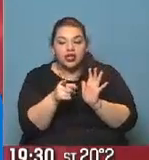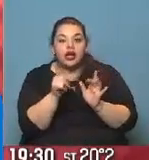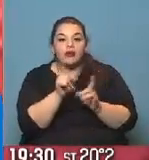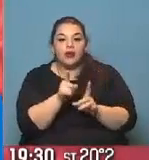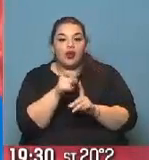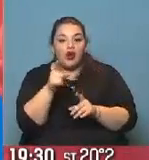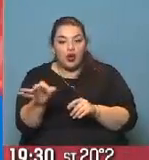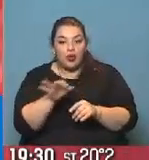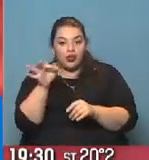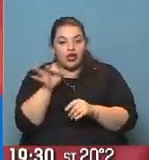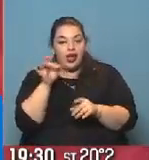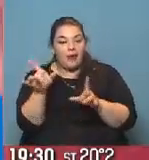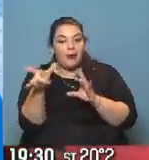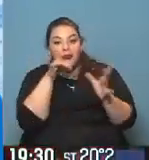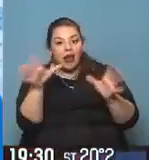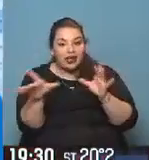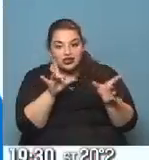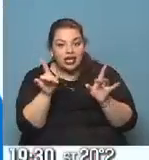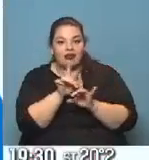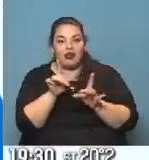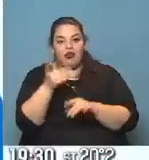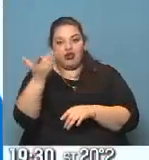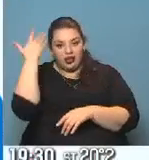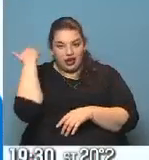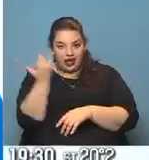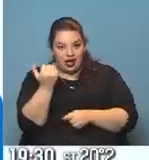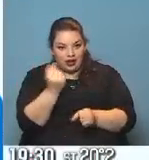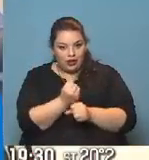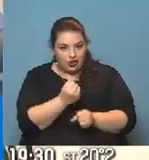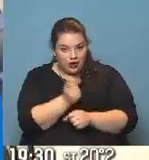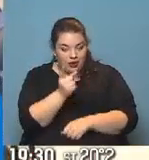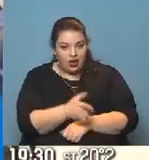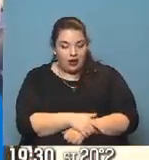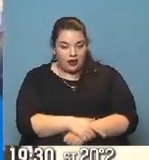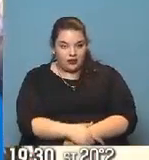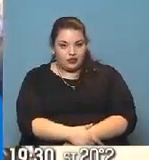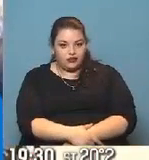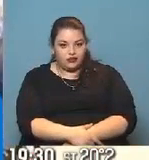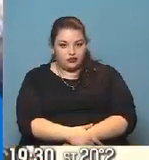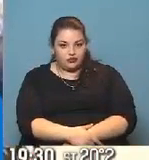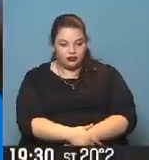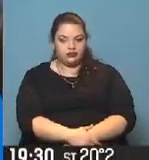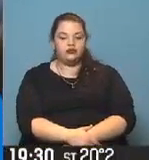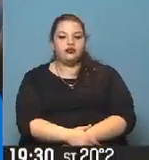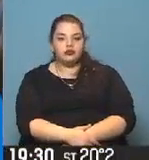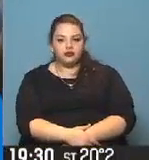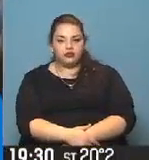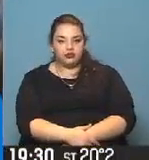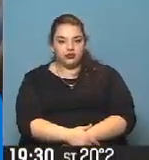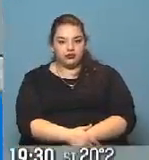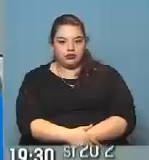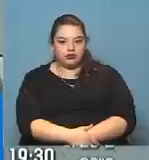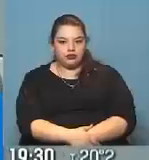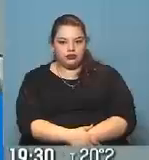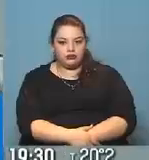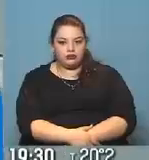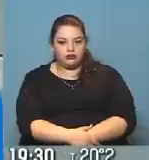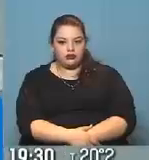vida similar dentro de una proporcionalidad justa y razonable según las remuneraciones percibidas en actividad.